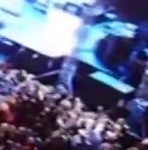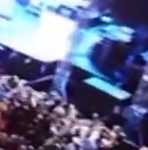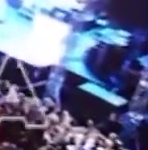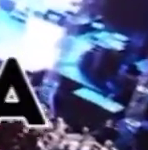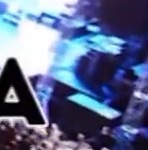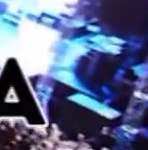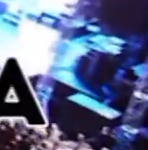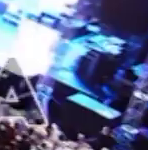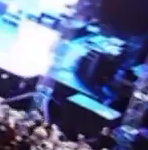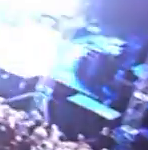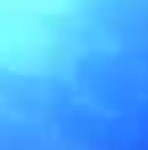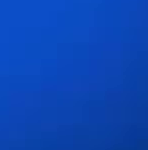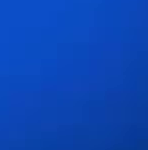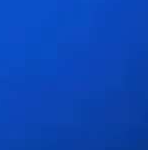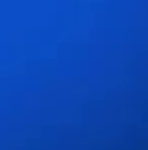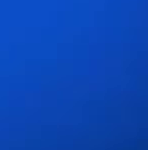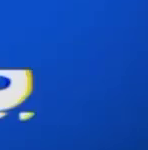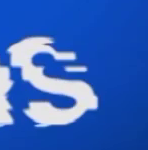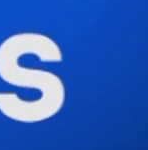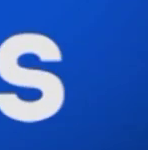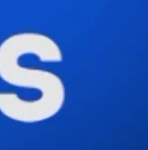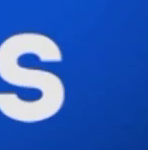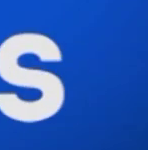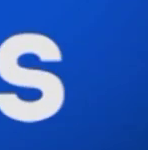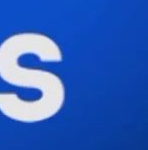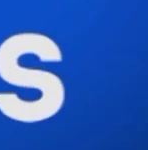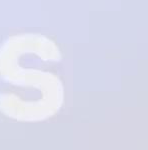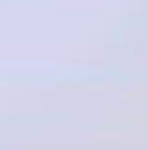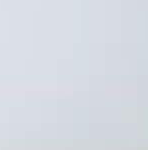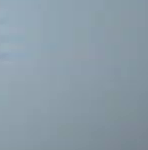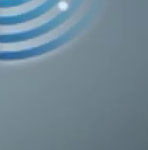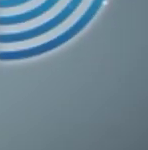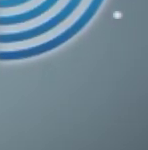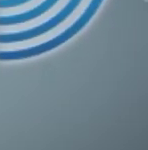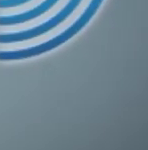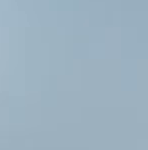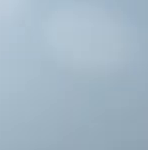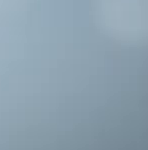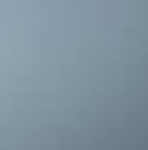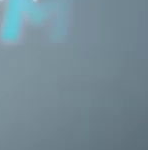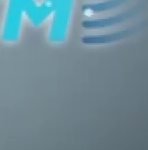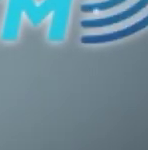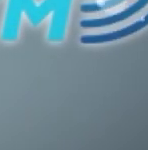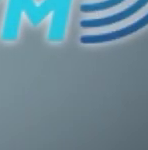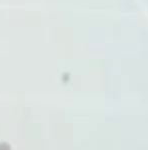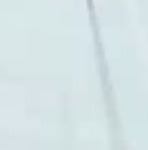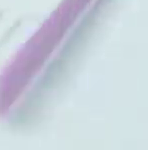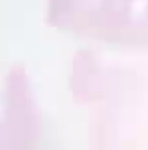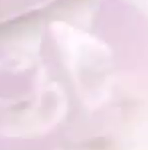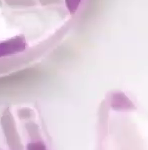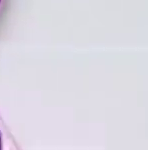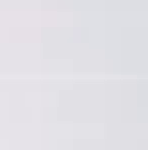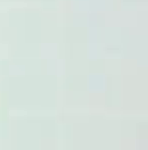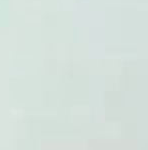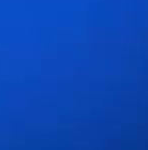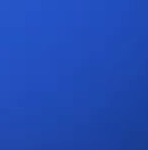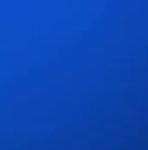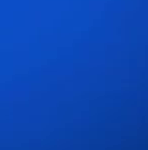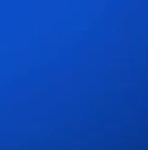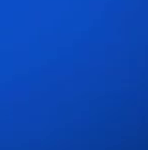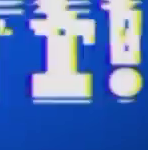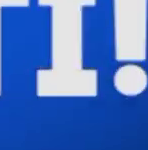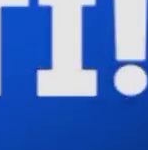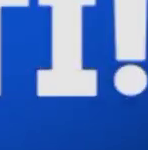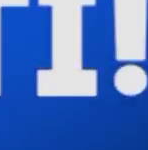auditorio GNP de Puebla en punto de las 21 horas. Radio Tlaxcala, Radio Calpulalpan y Tlaxcala Televisión